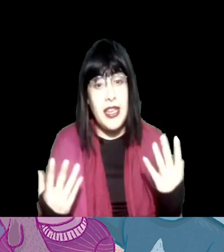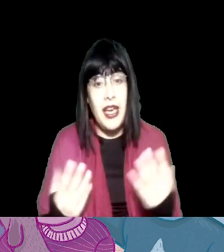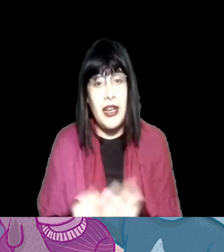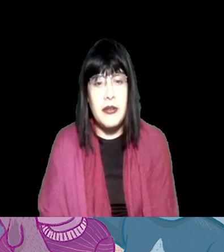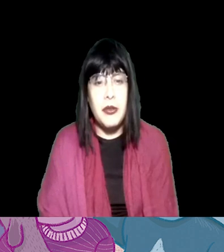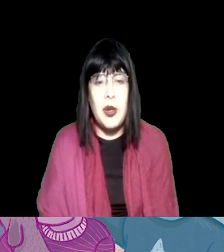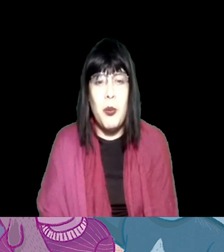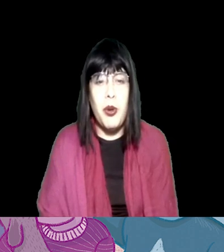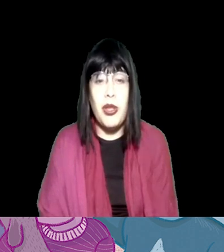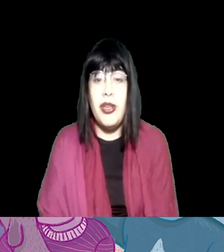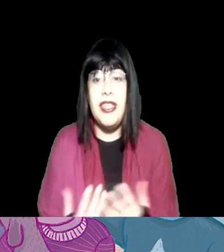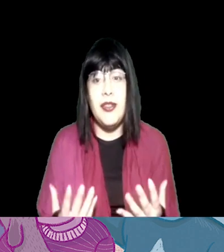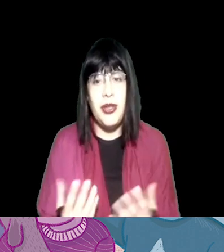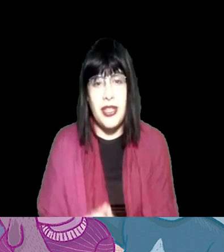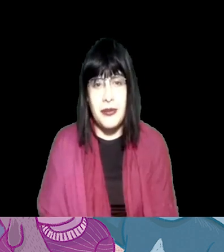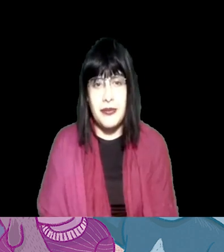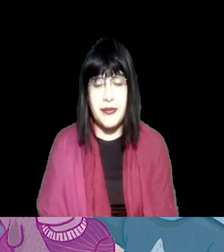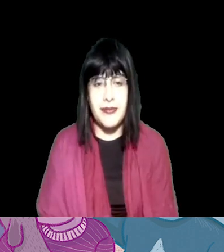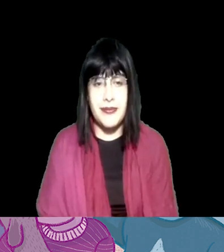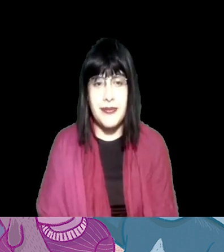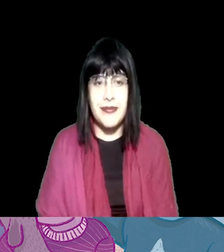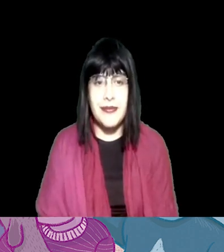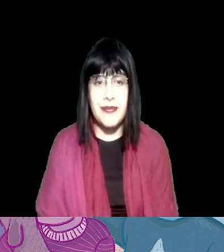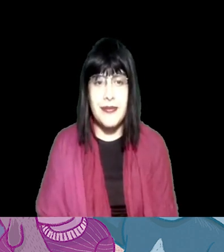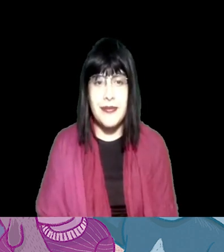idea inicial. Cuéntanos un poco de los inicios de OTD.